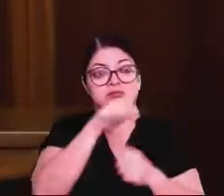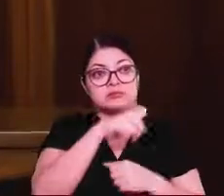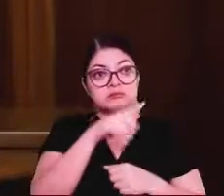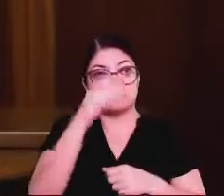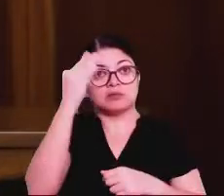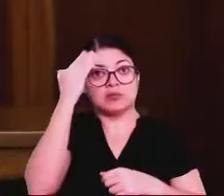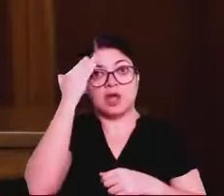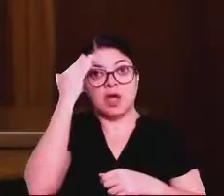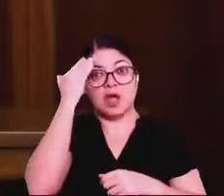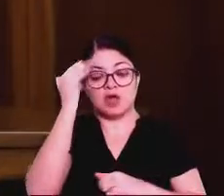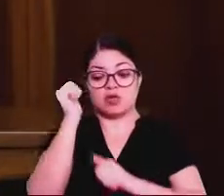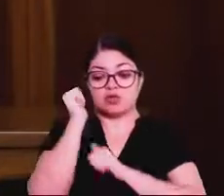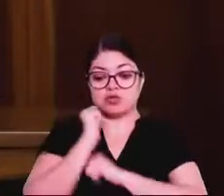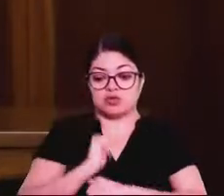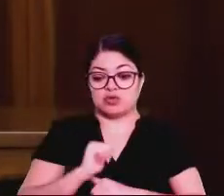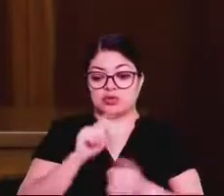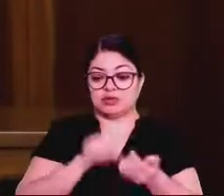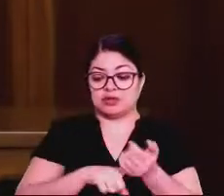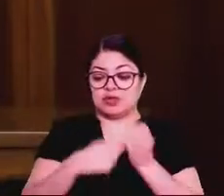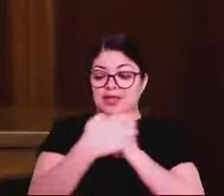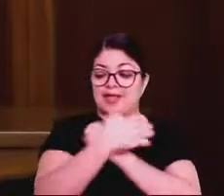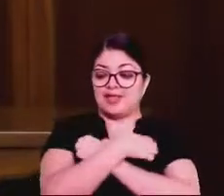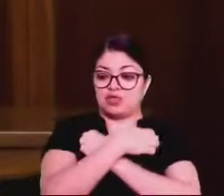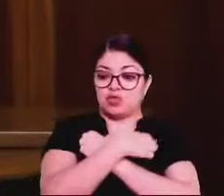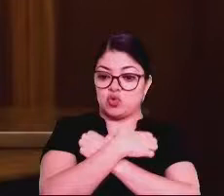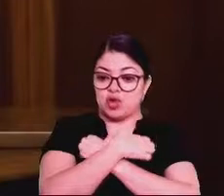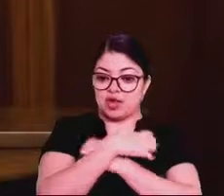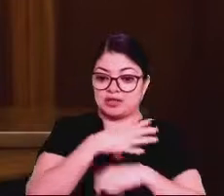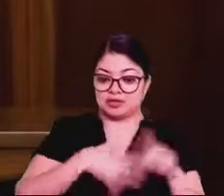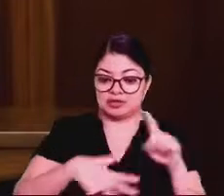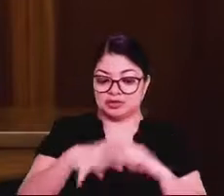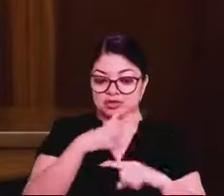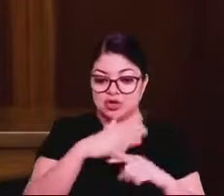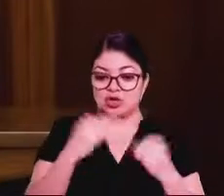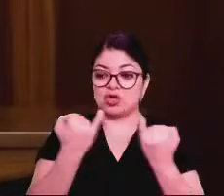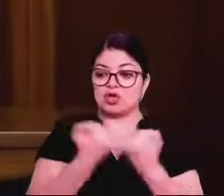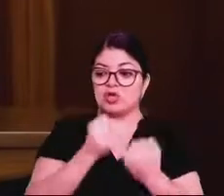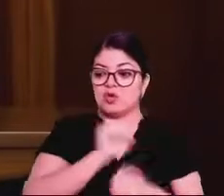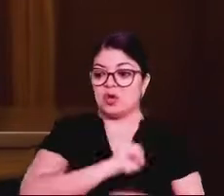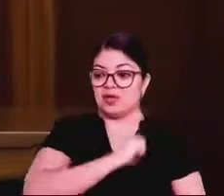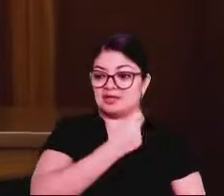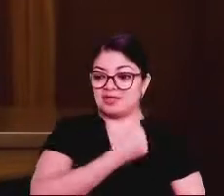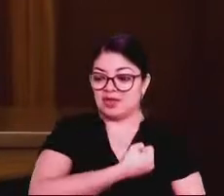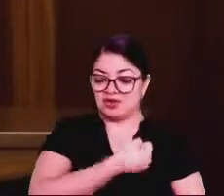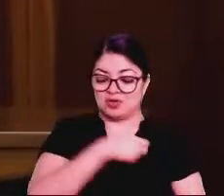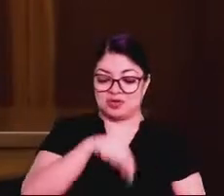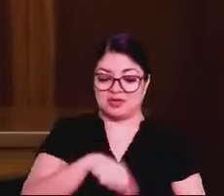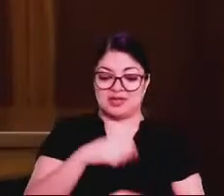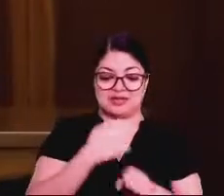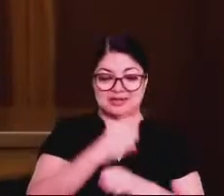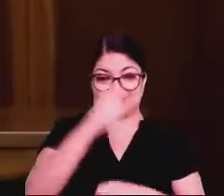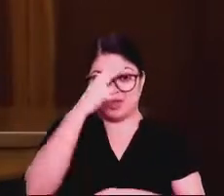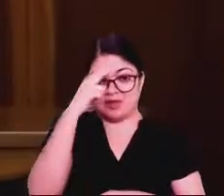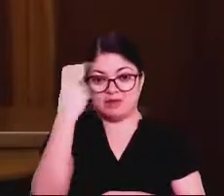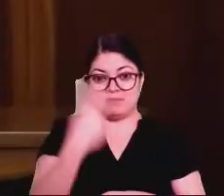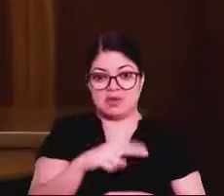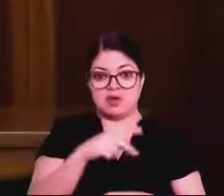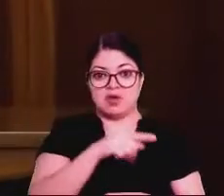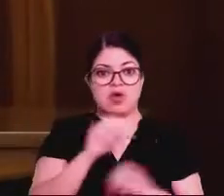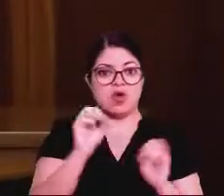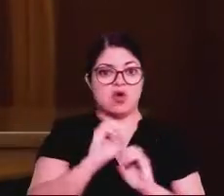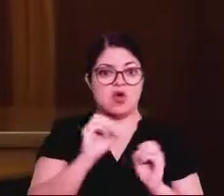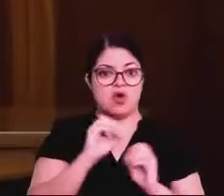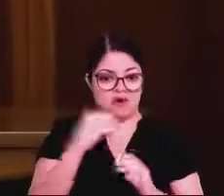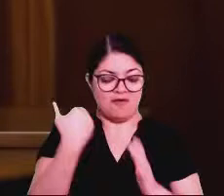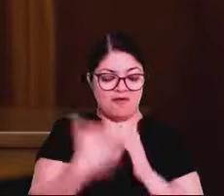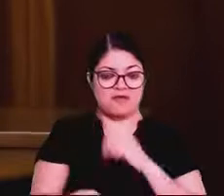educación pública y las de salud en nuestro estado no especifiquen la